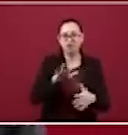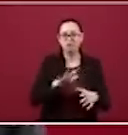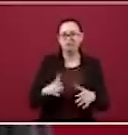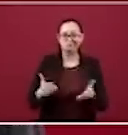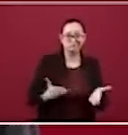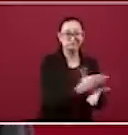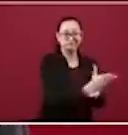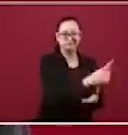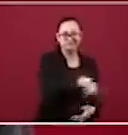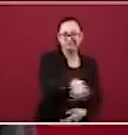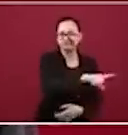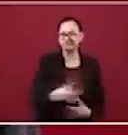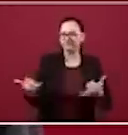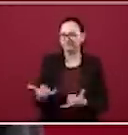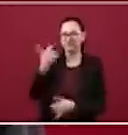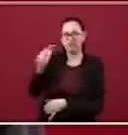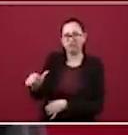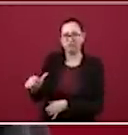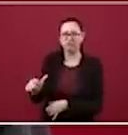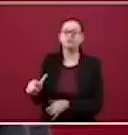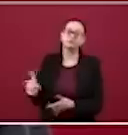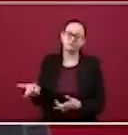Ese es el propósito.